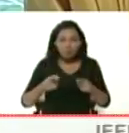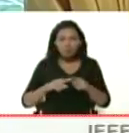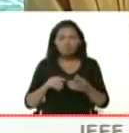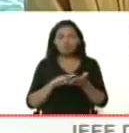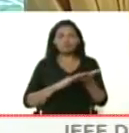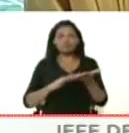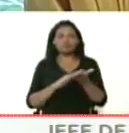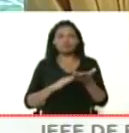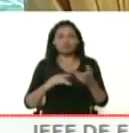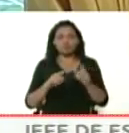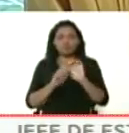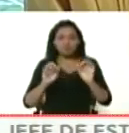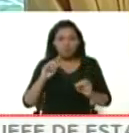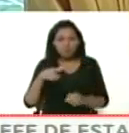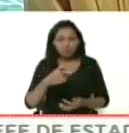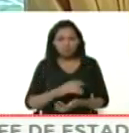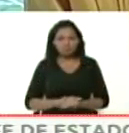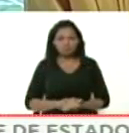solución.